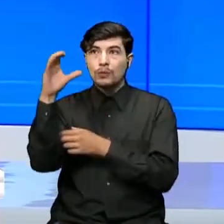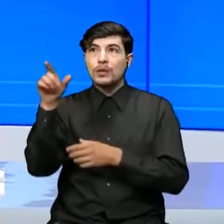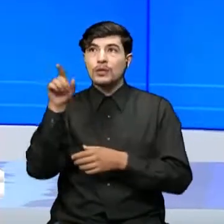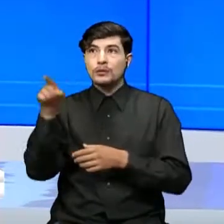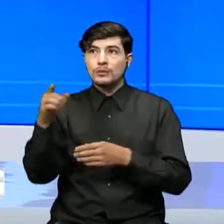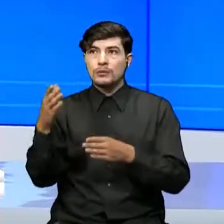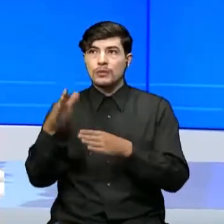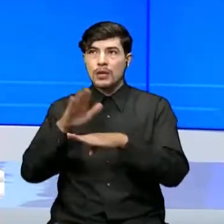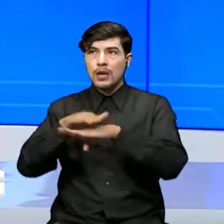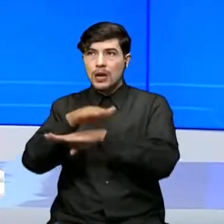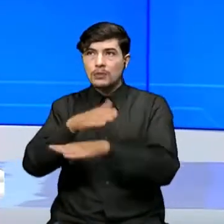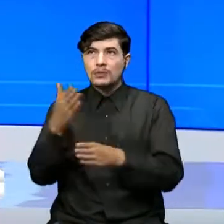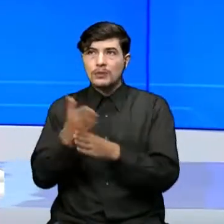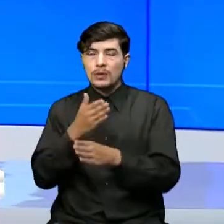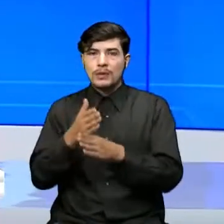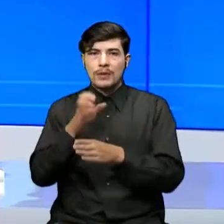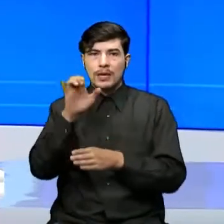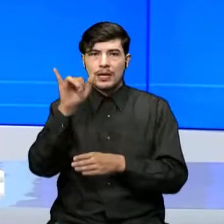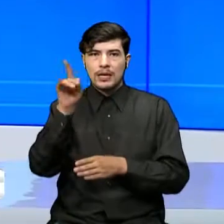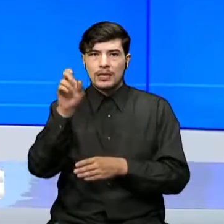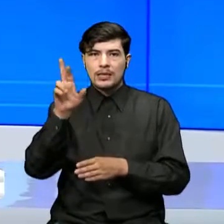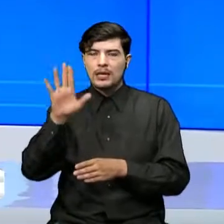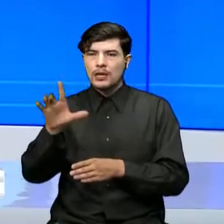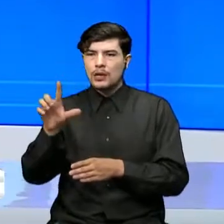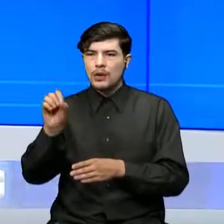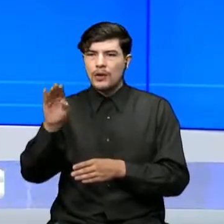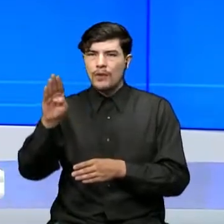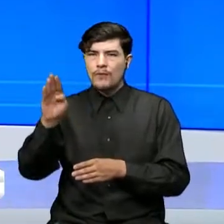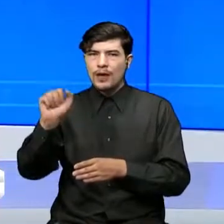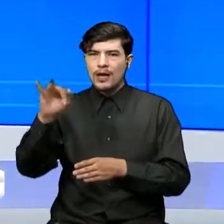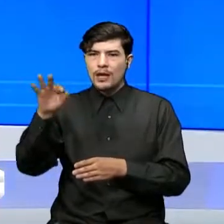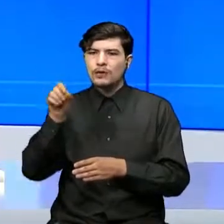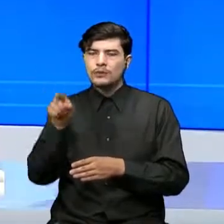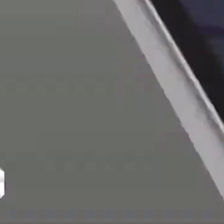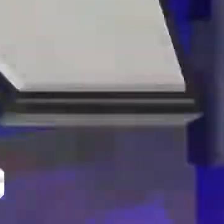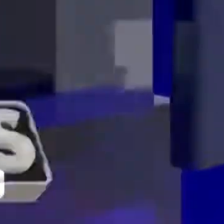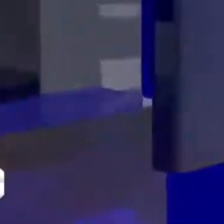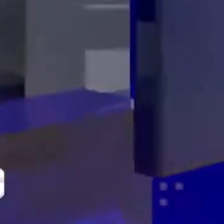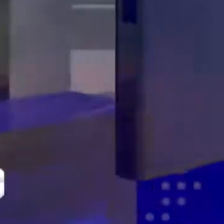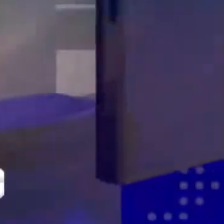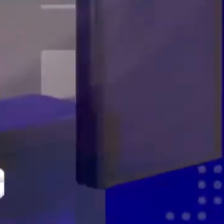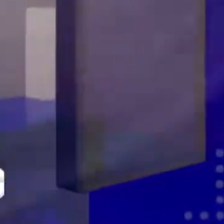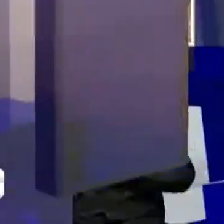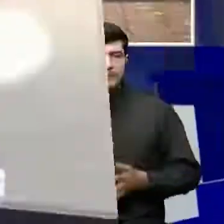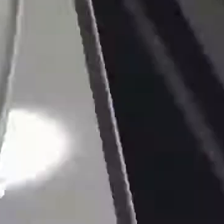hater lo gato que dijo el alcalde acerca de esta situación buenas tardes